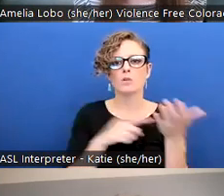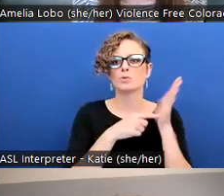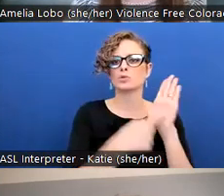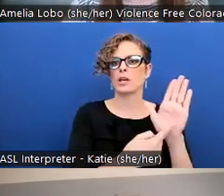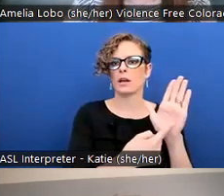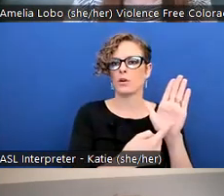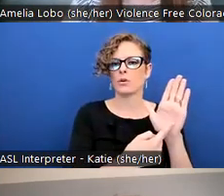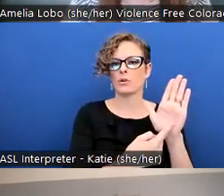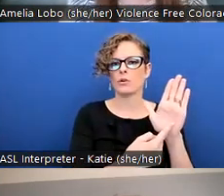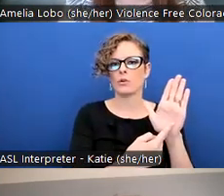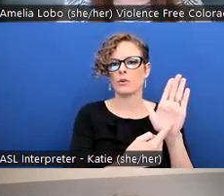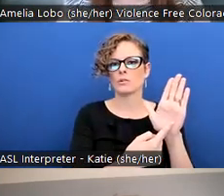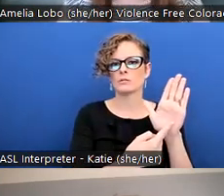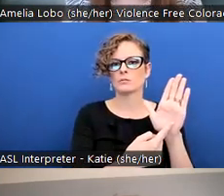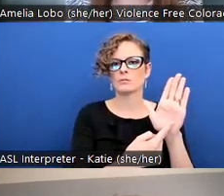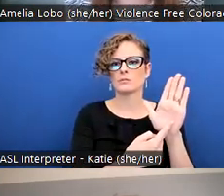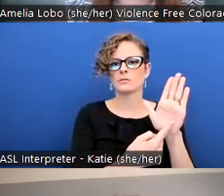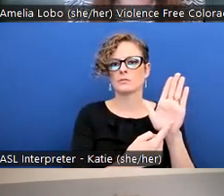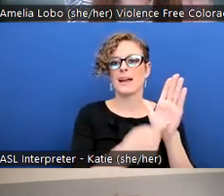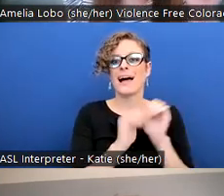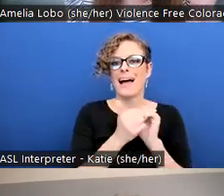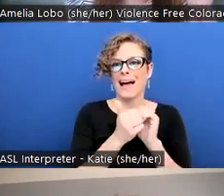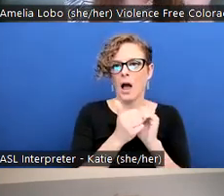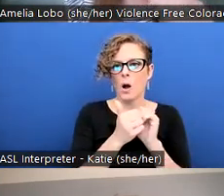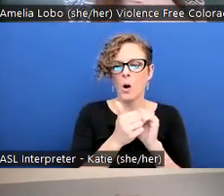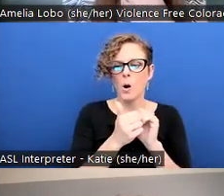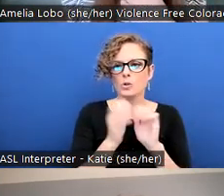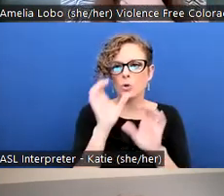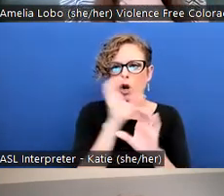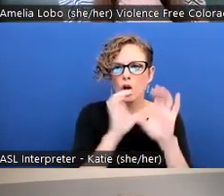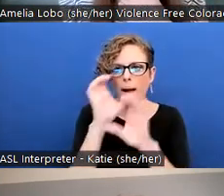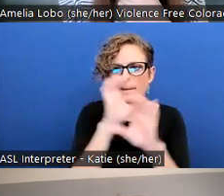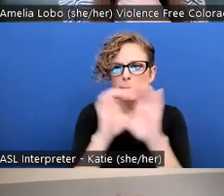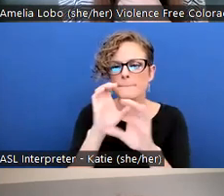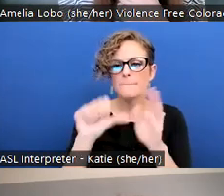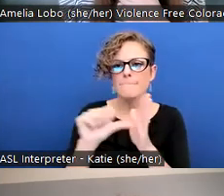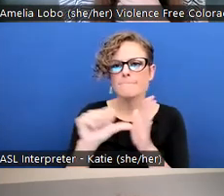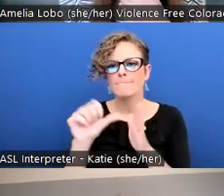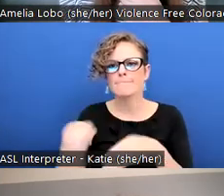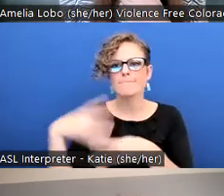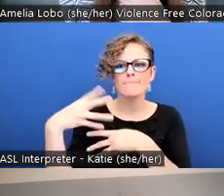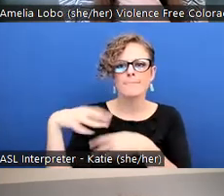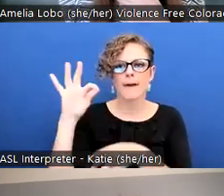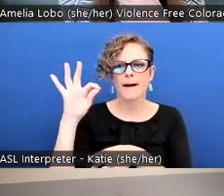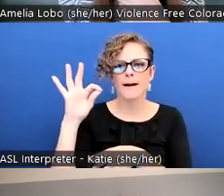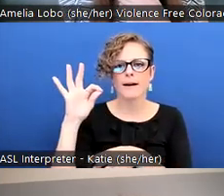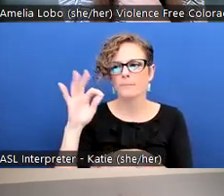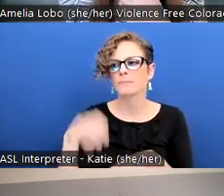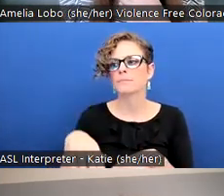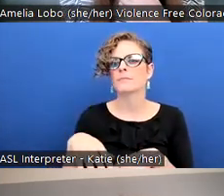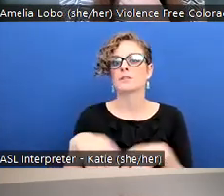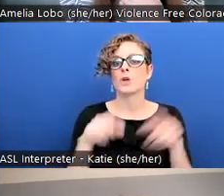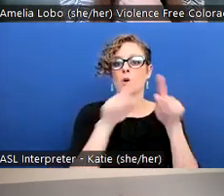Y ya que tenemos un poco tiempo exactly to look those up. extra, quiero mostrar cómo se puede buscar esta información.